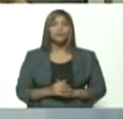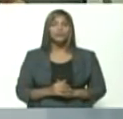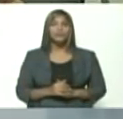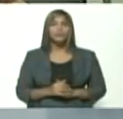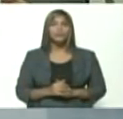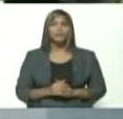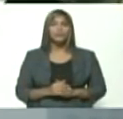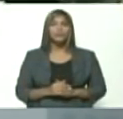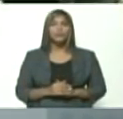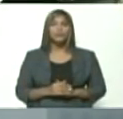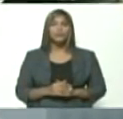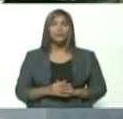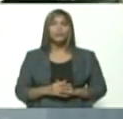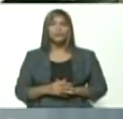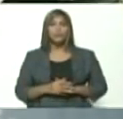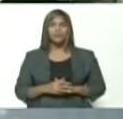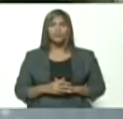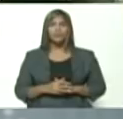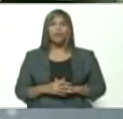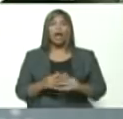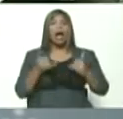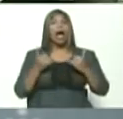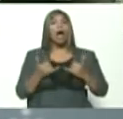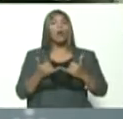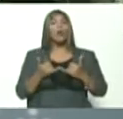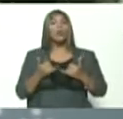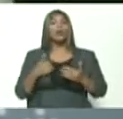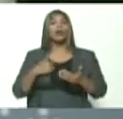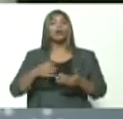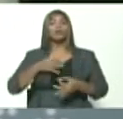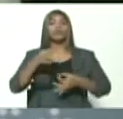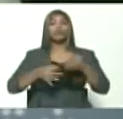este consejo. Y paso a leer, para